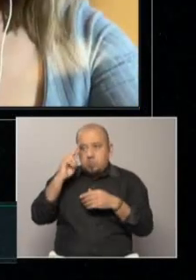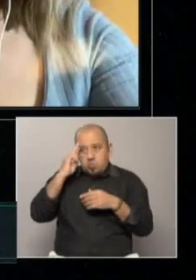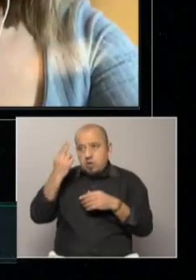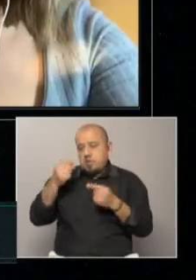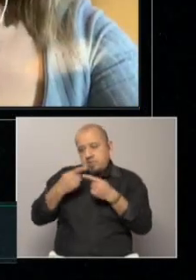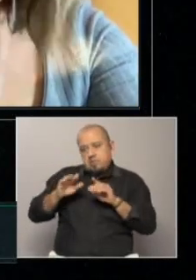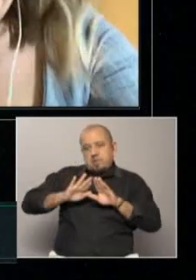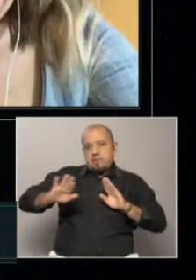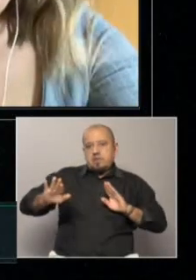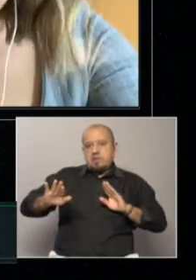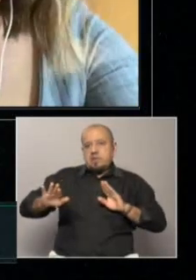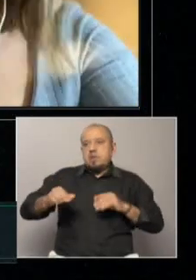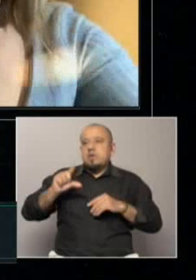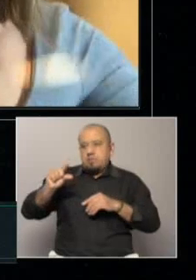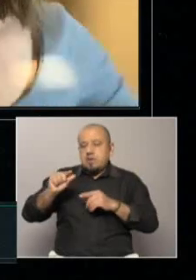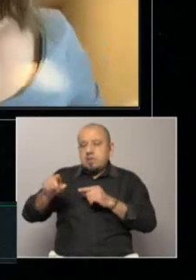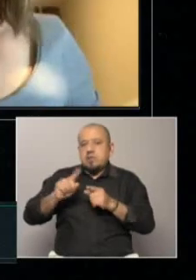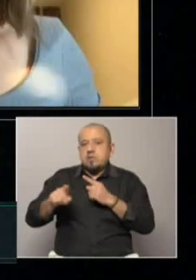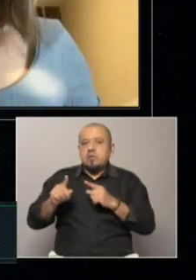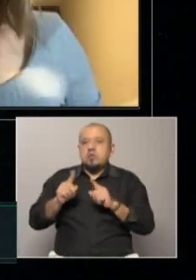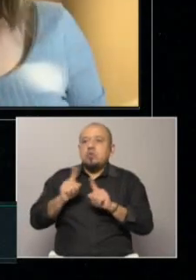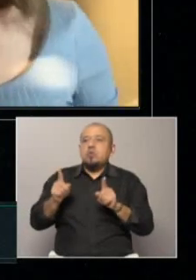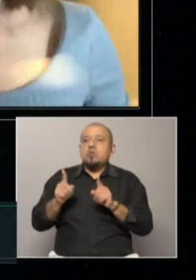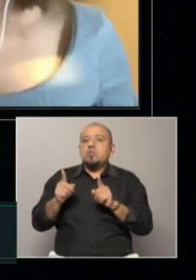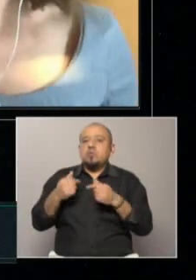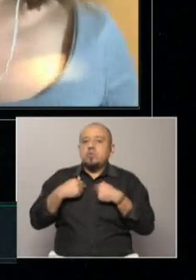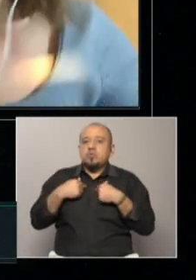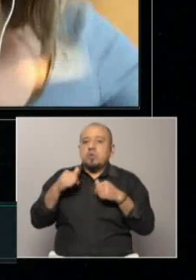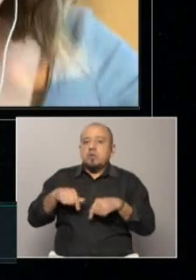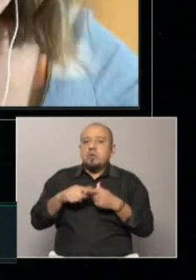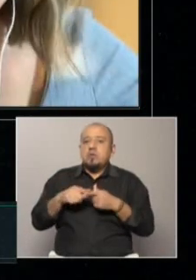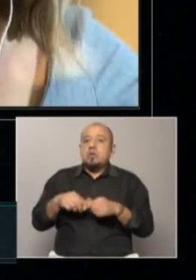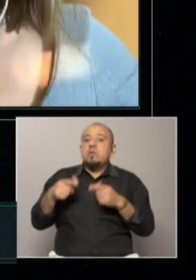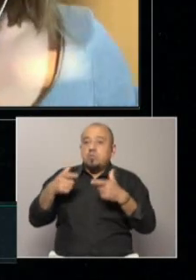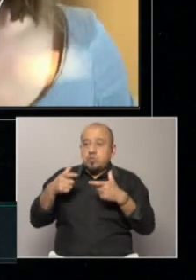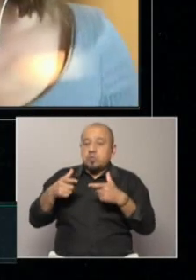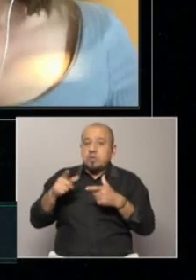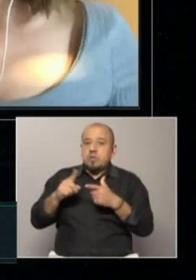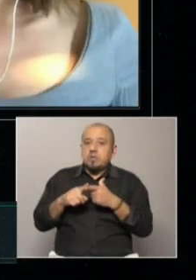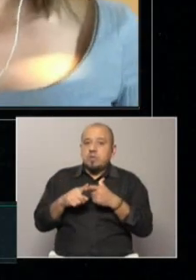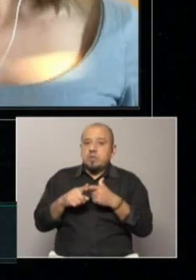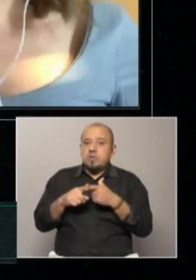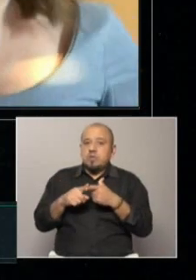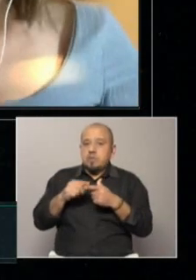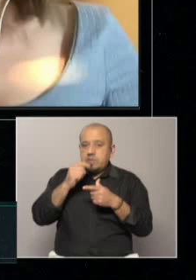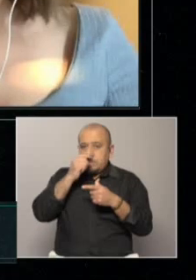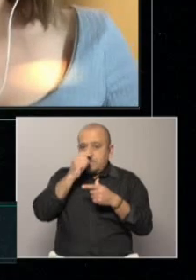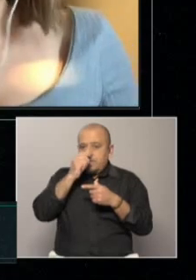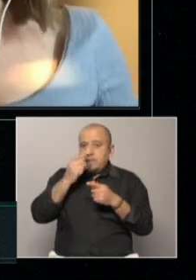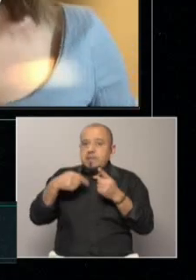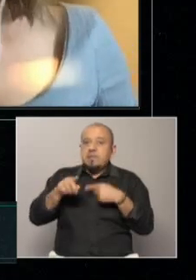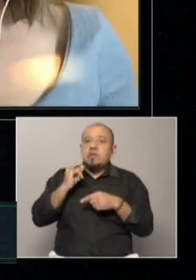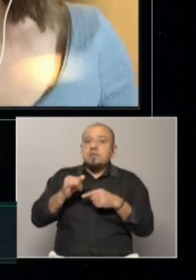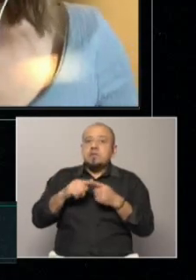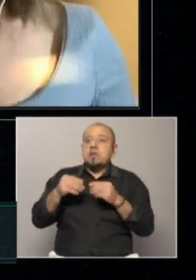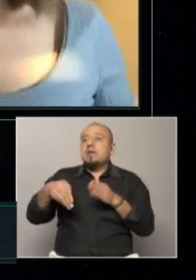Uruguay, que son muchísimo menos y que no tuvieron que afrontar lo que nosotros afrontamos, por suerte. Pero sí en ese sentido de